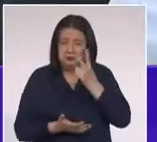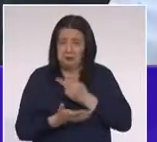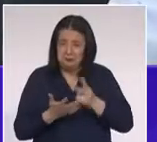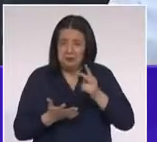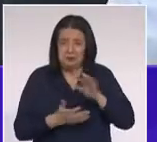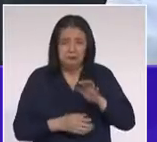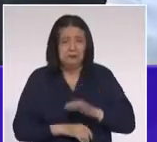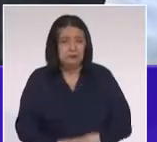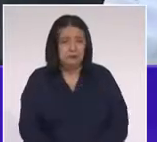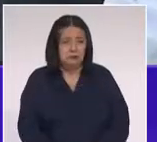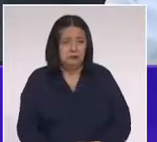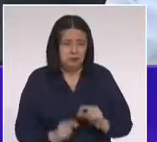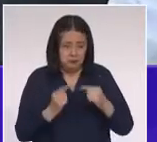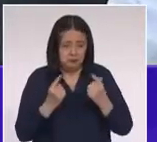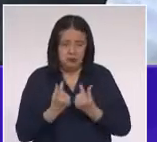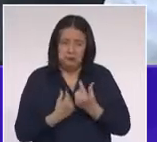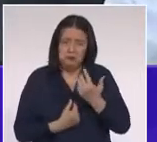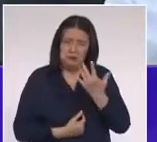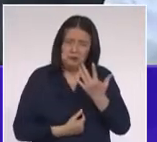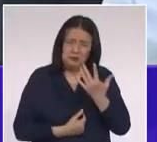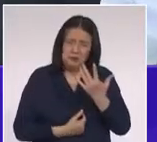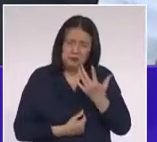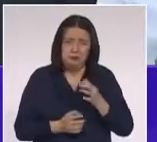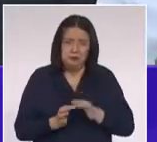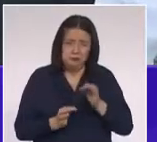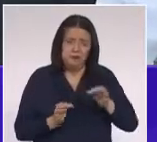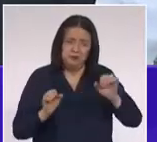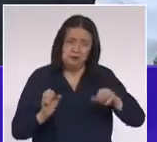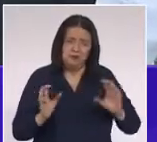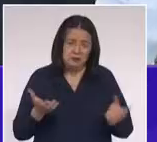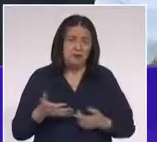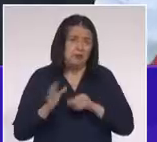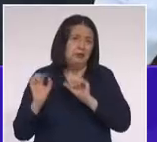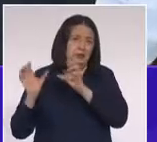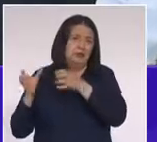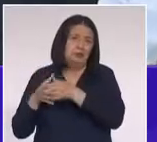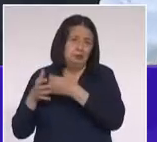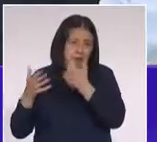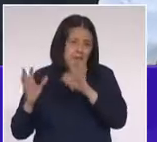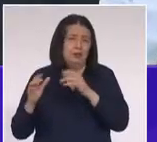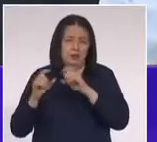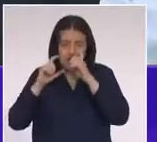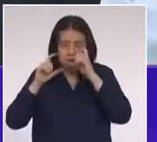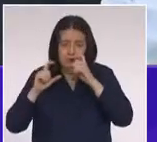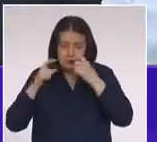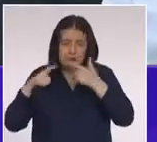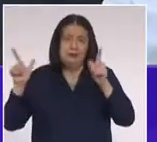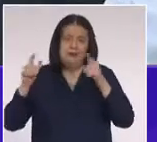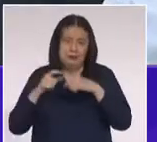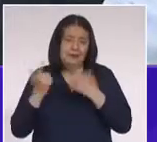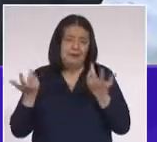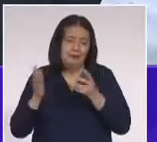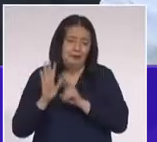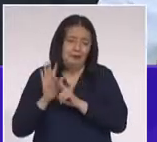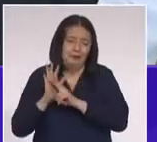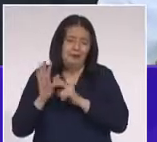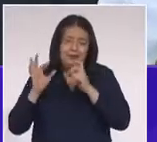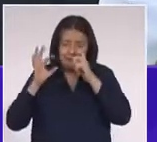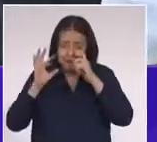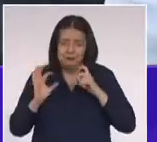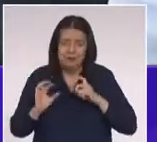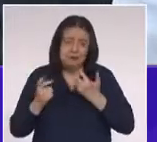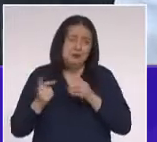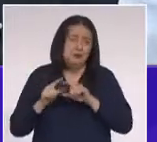semanas, un grupo de cinco provincias deben estar entrando a este grupo, ya de tener la mascarilla opcional en